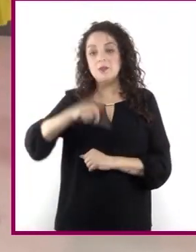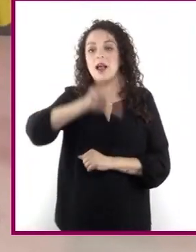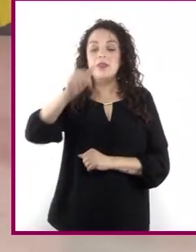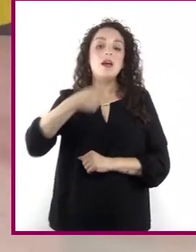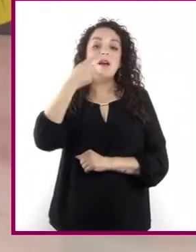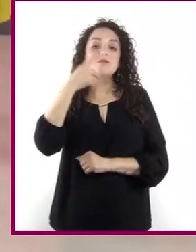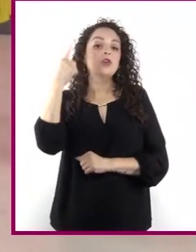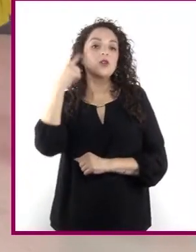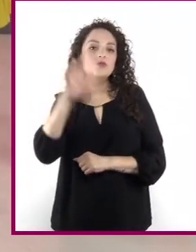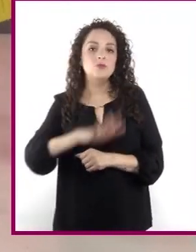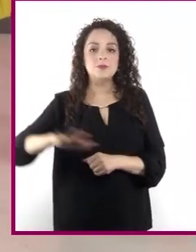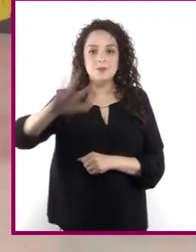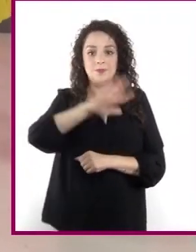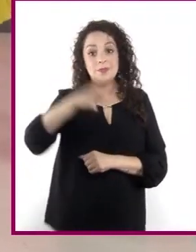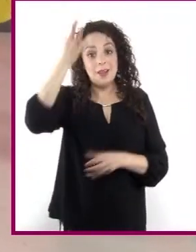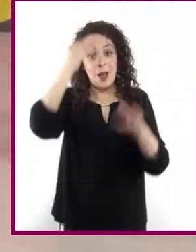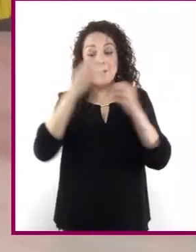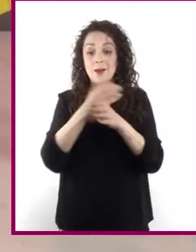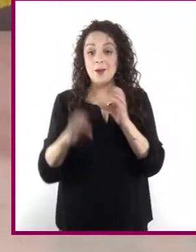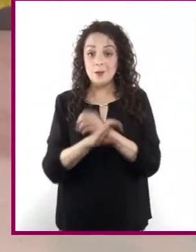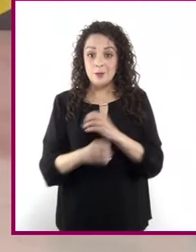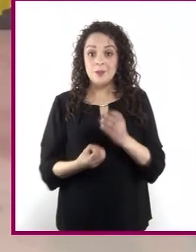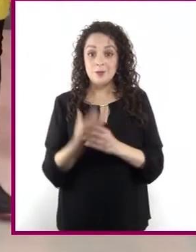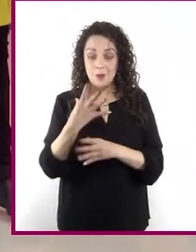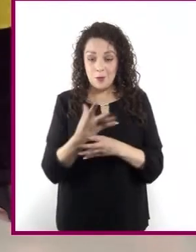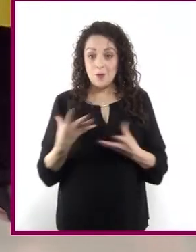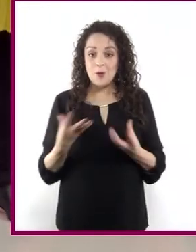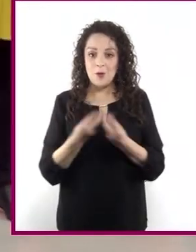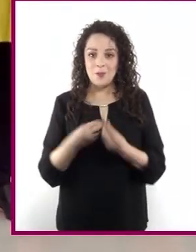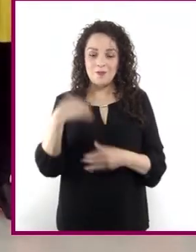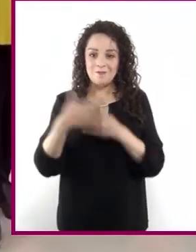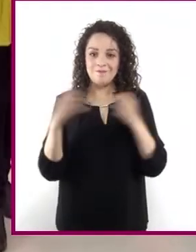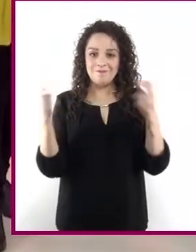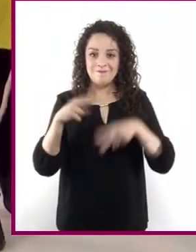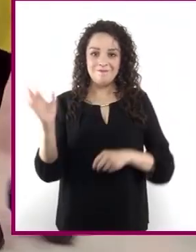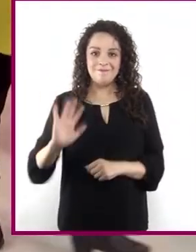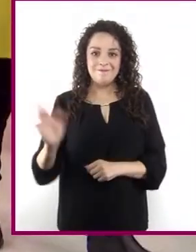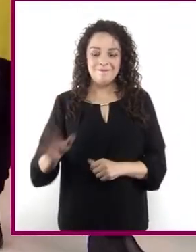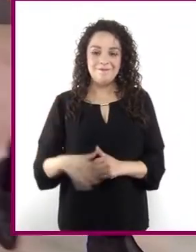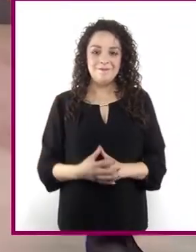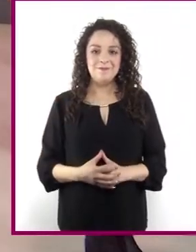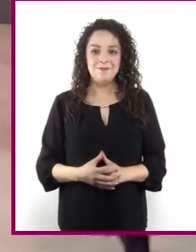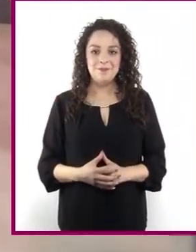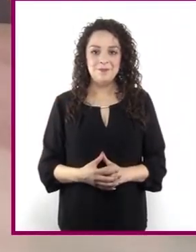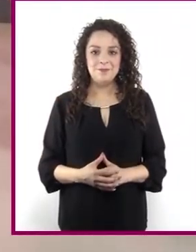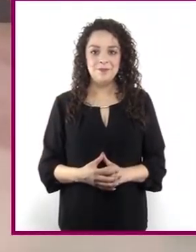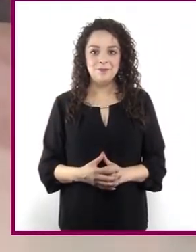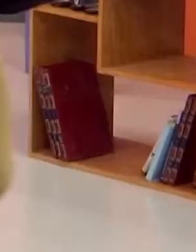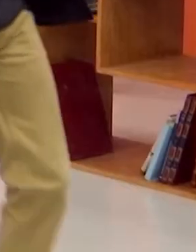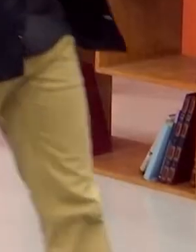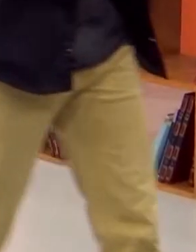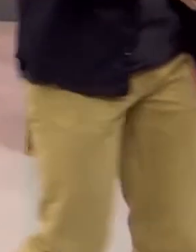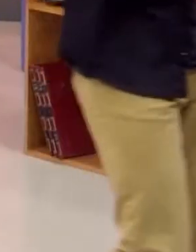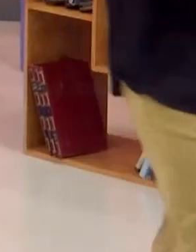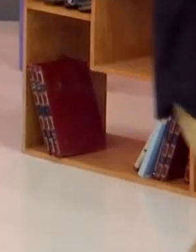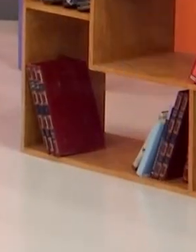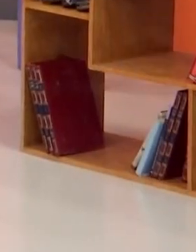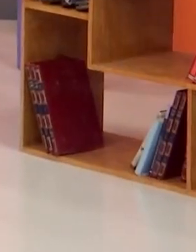Hemos aprendido algo nuevo juntos. Timota. ¡Hasta la próxima! Muy bien, maestra.